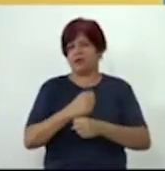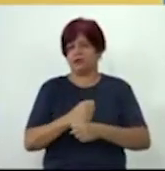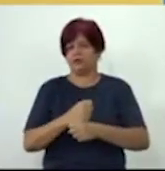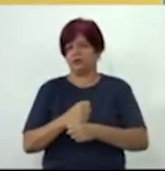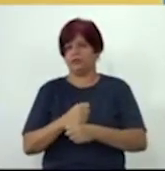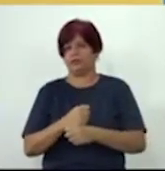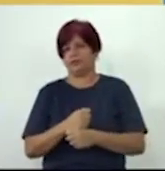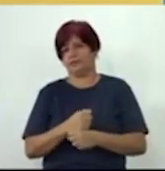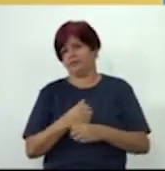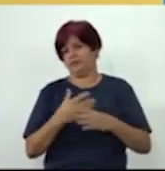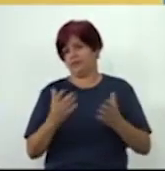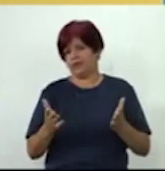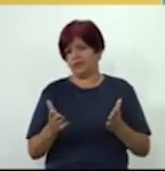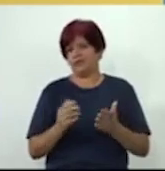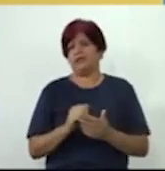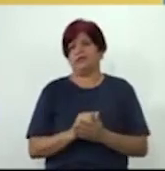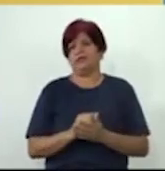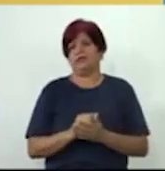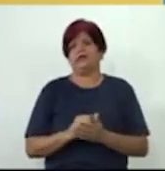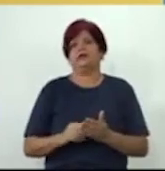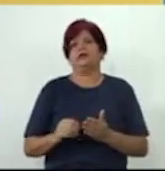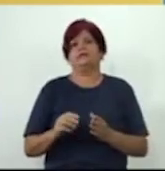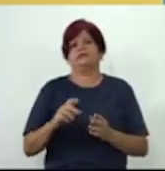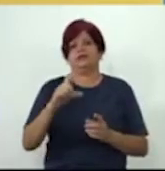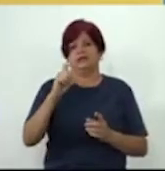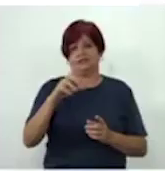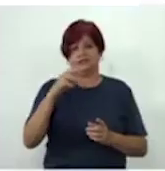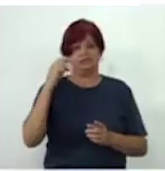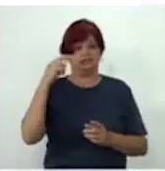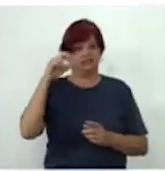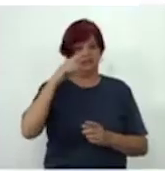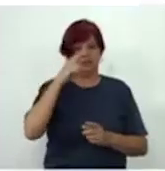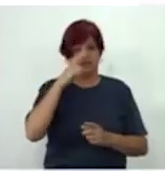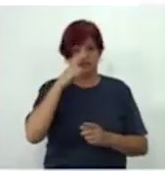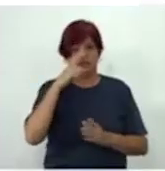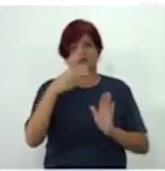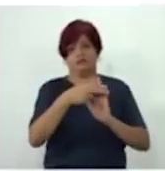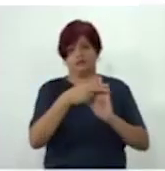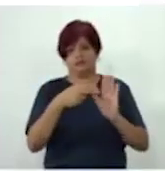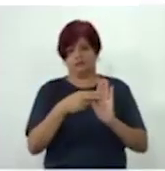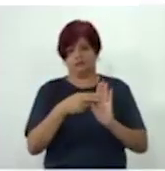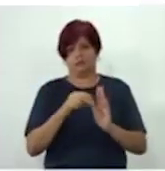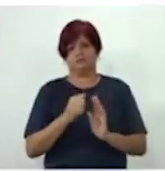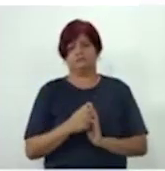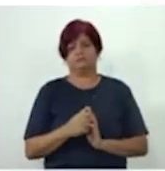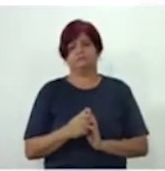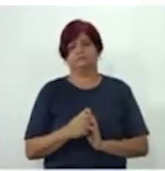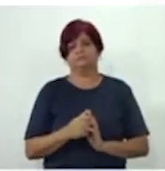en el tratamiento de las ciencias naturales, que en este caso el